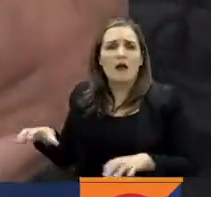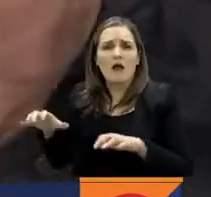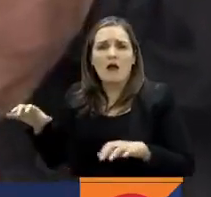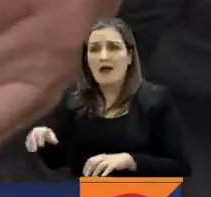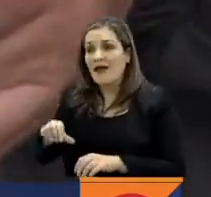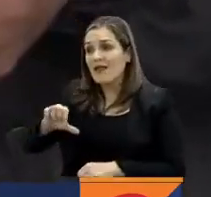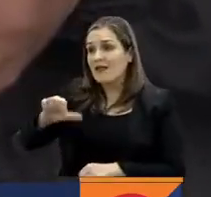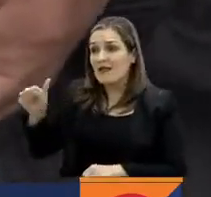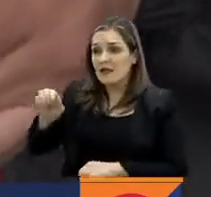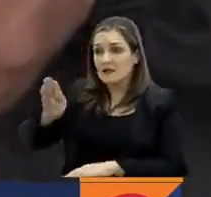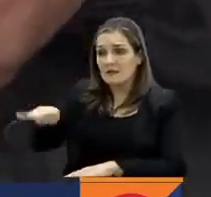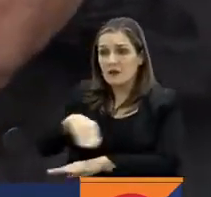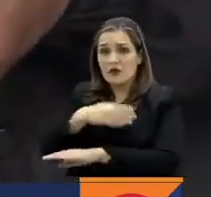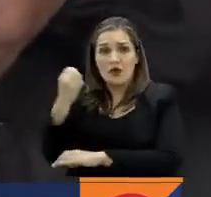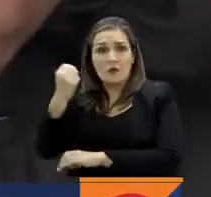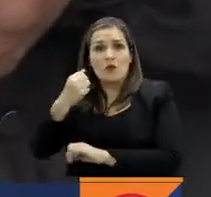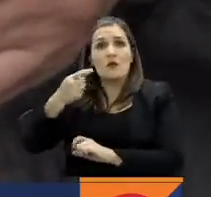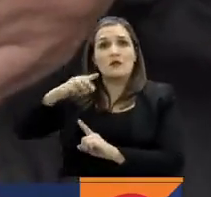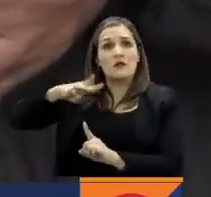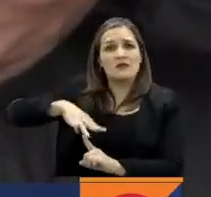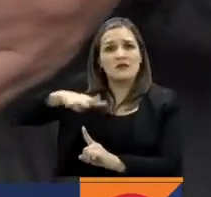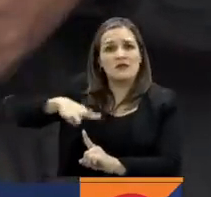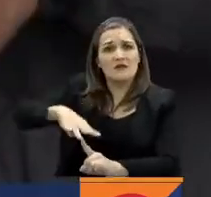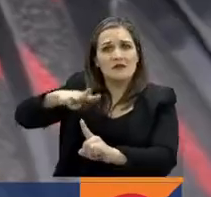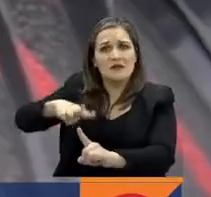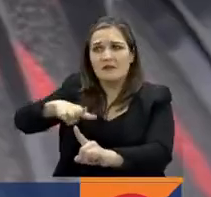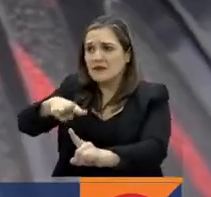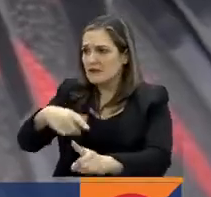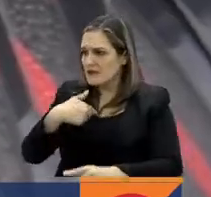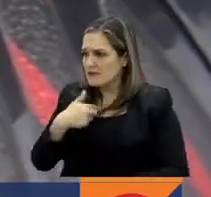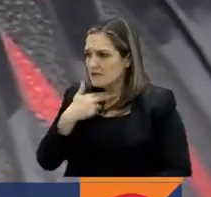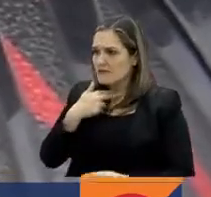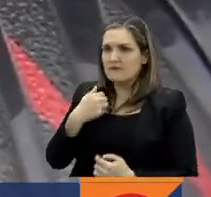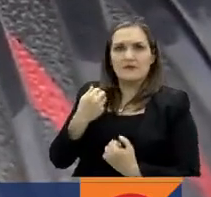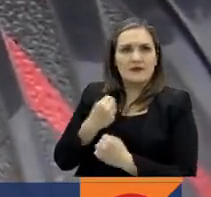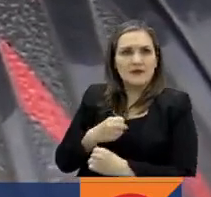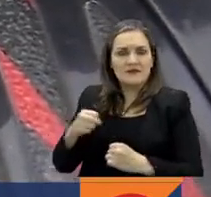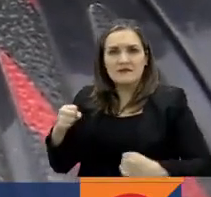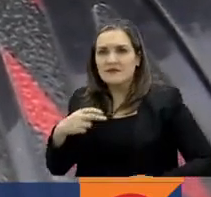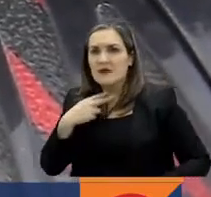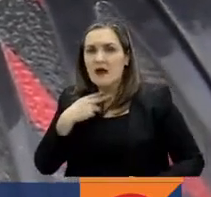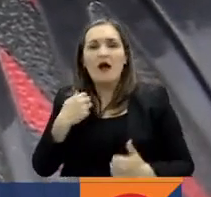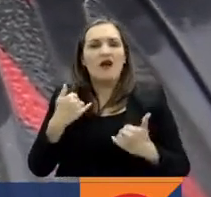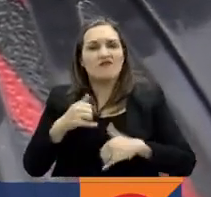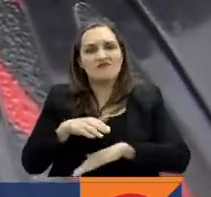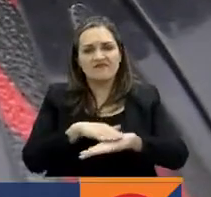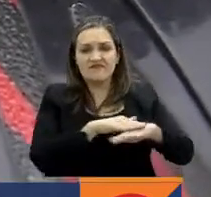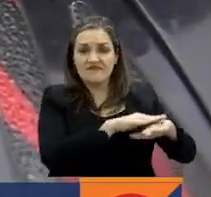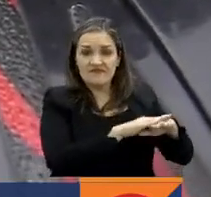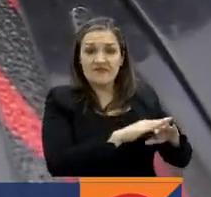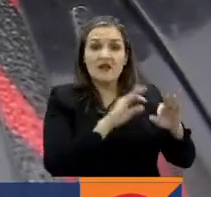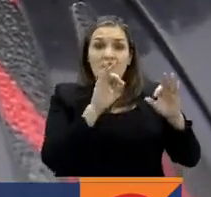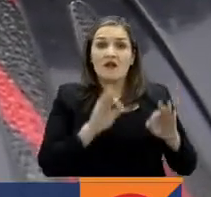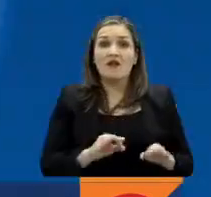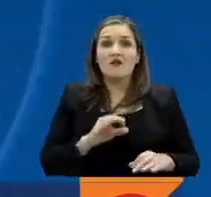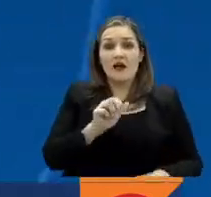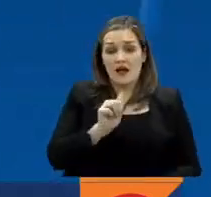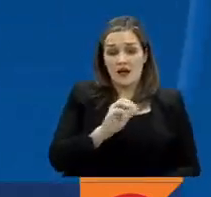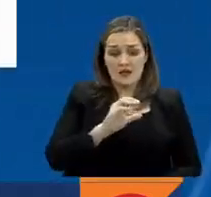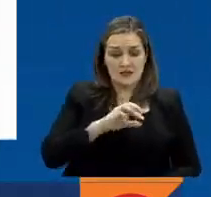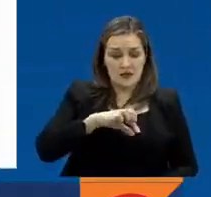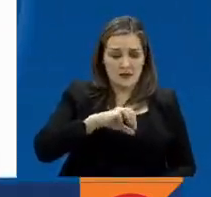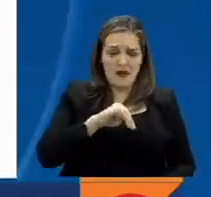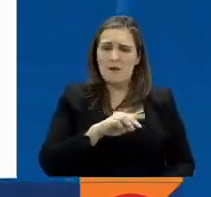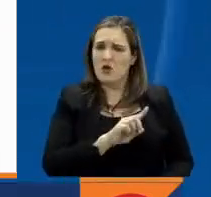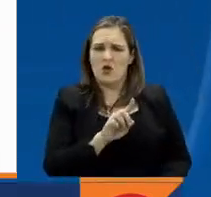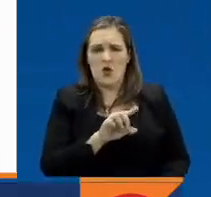trimestre, lo que sería, según el mandatario, casi la mitad del presupuesto anual. En su anuncio afirmó que no serán tocados los derivados de la CPM. A